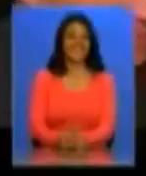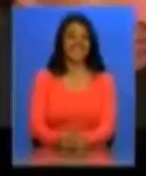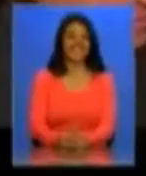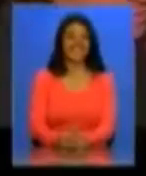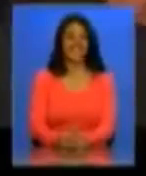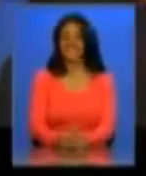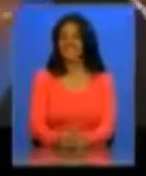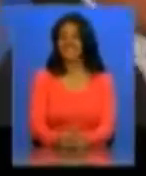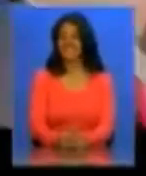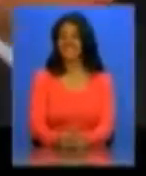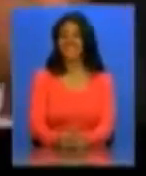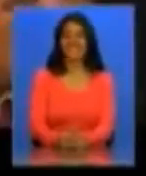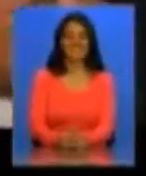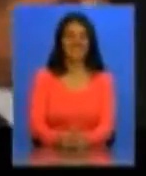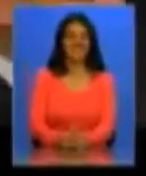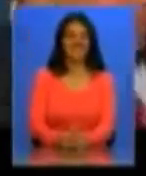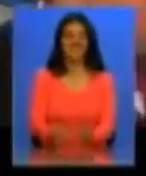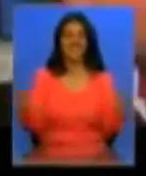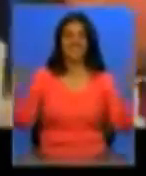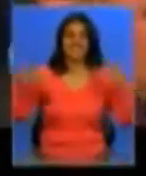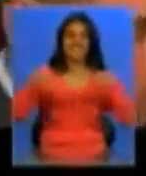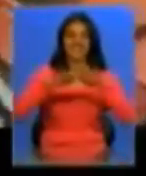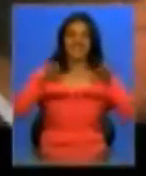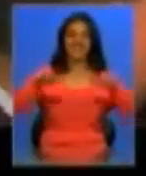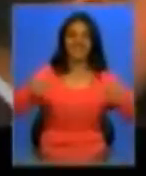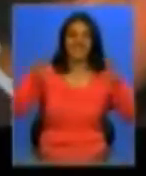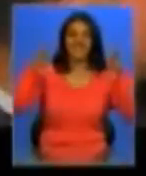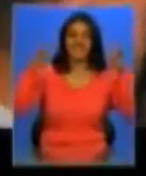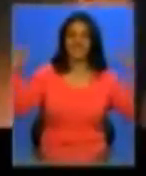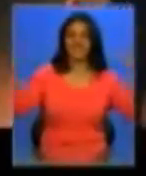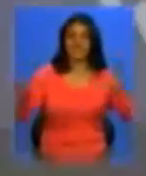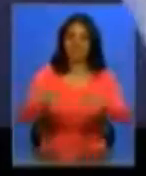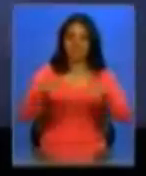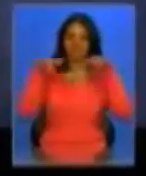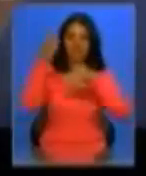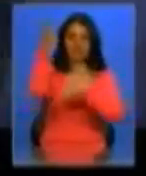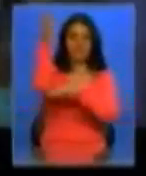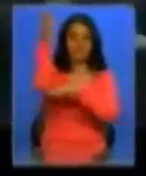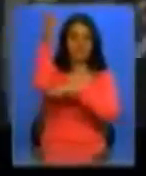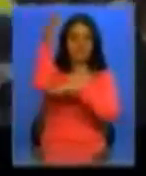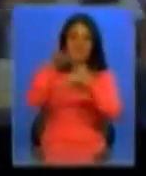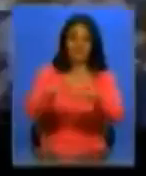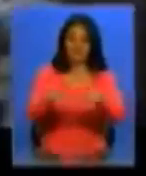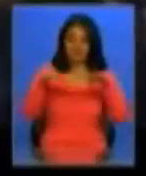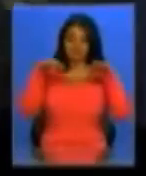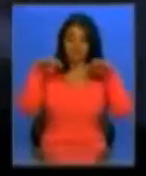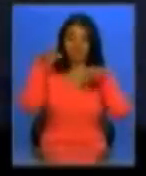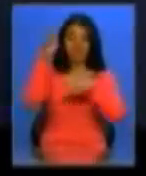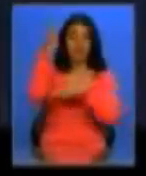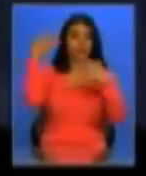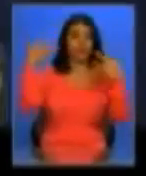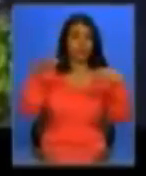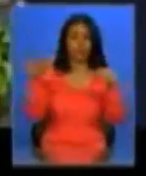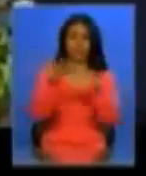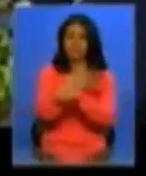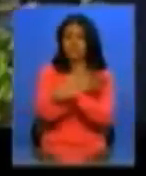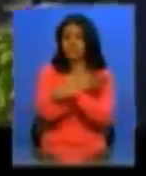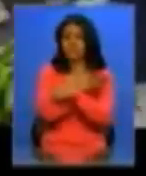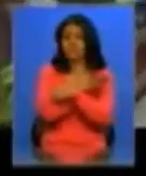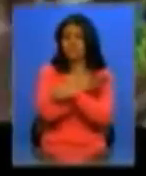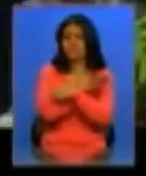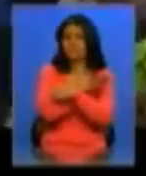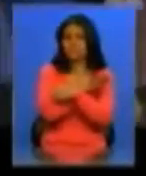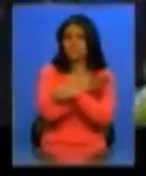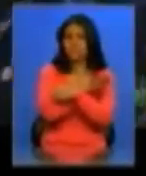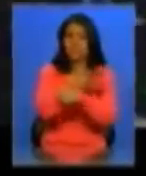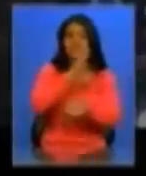El jefe de Estado reunió alumnos y docentes en una masiva charla en la que el auditorio del establecimiento, con capacidad para